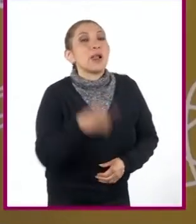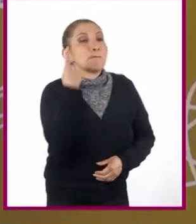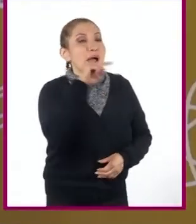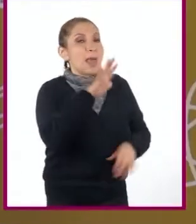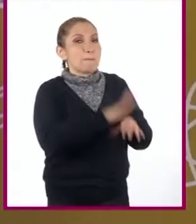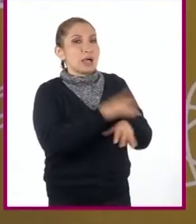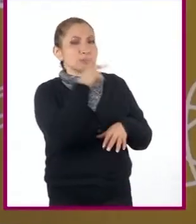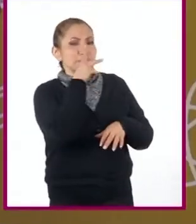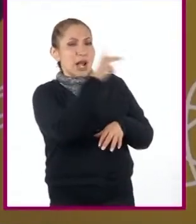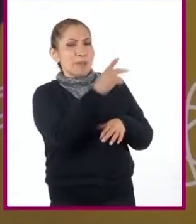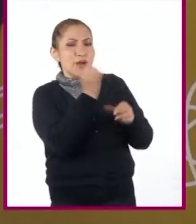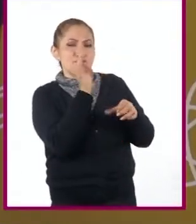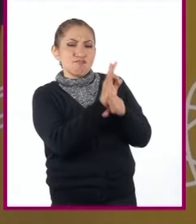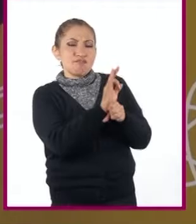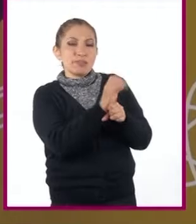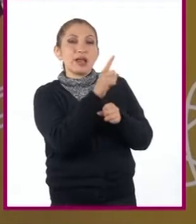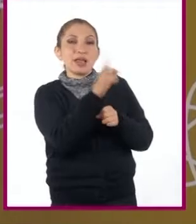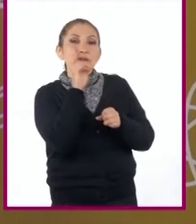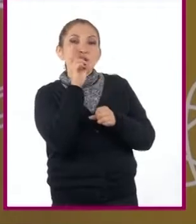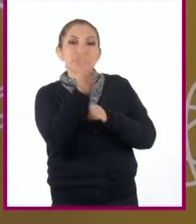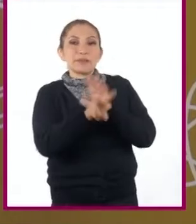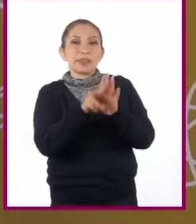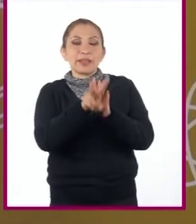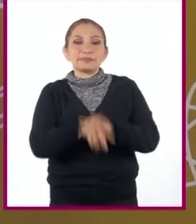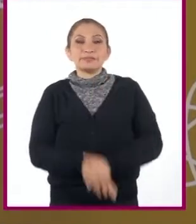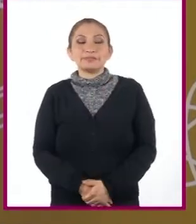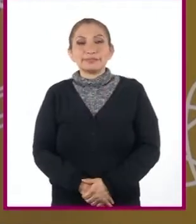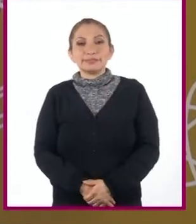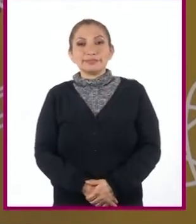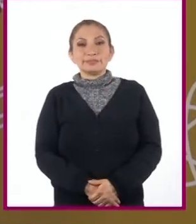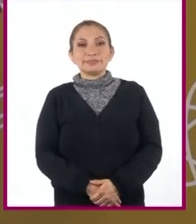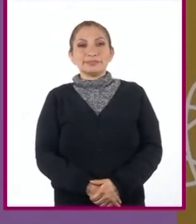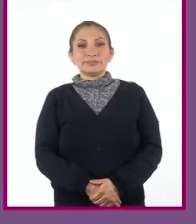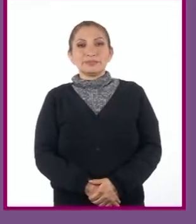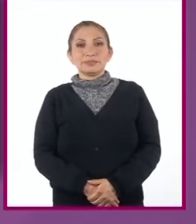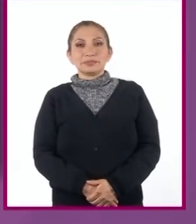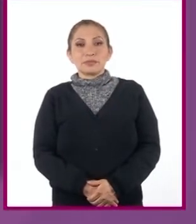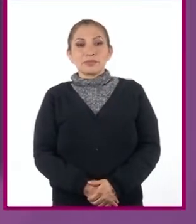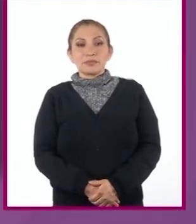este concepto, veamos el siguiente video.